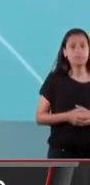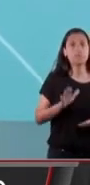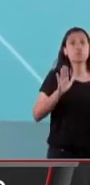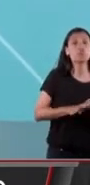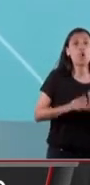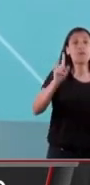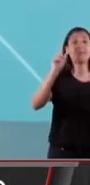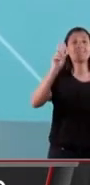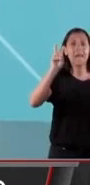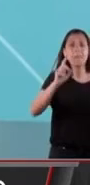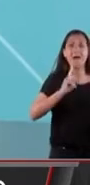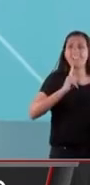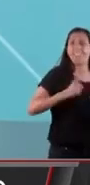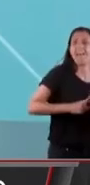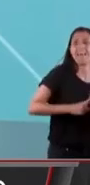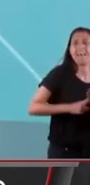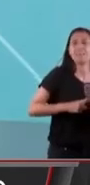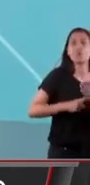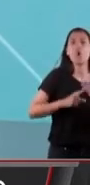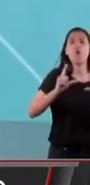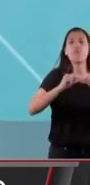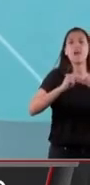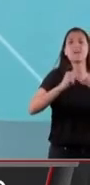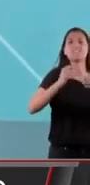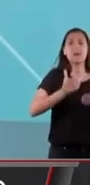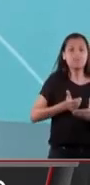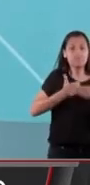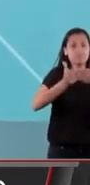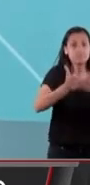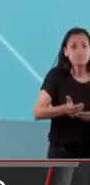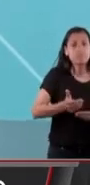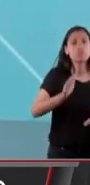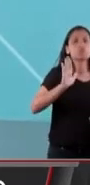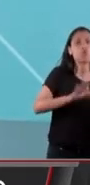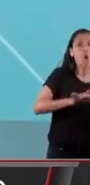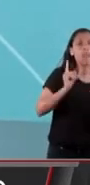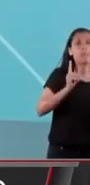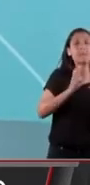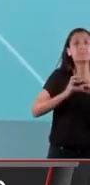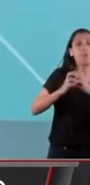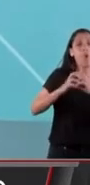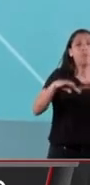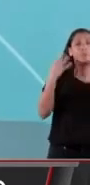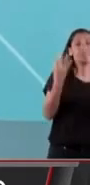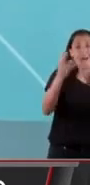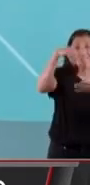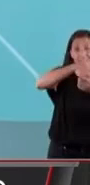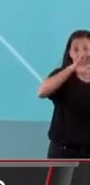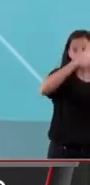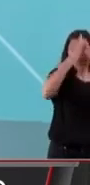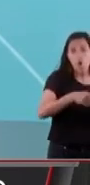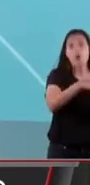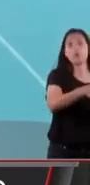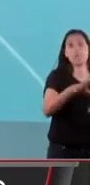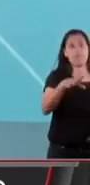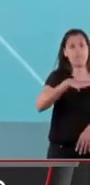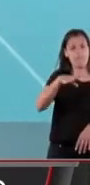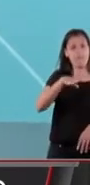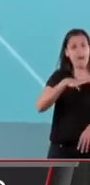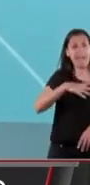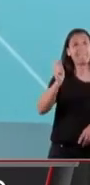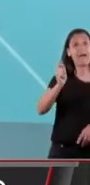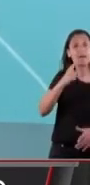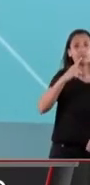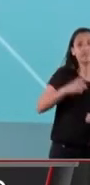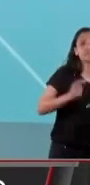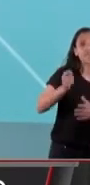Suprema Corte en resolver la cuestión de fondo. Sabemos que no tiene plazos la Suprema Corte. Entonces, esa incertidumbre también genera por